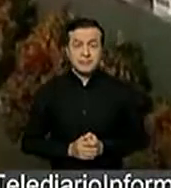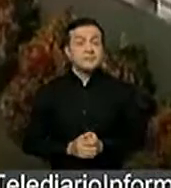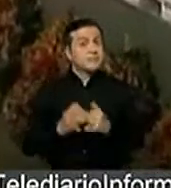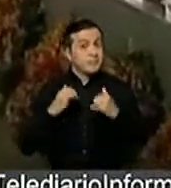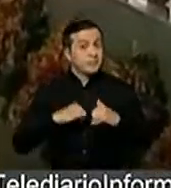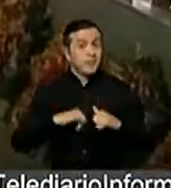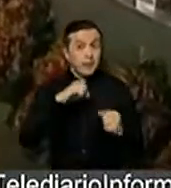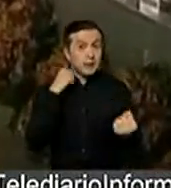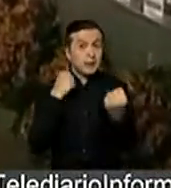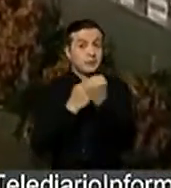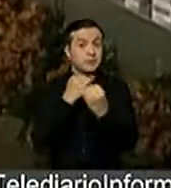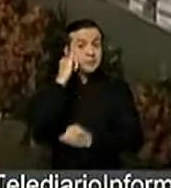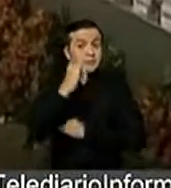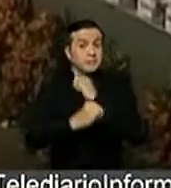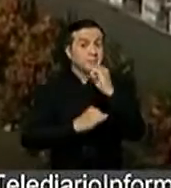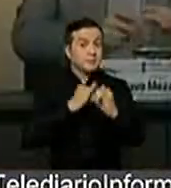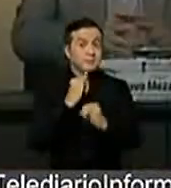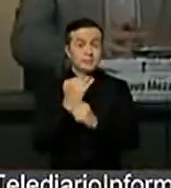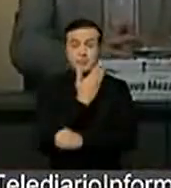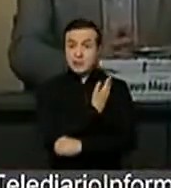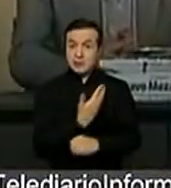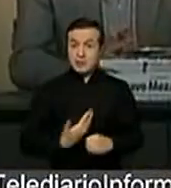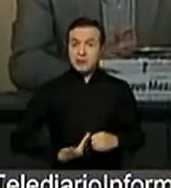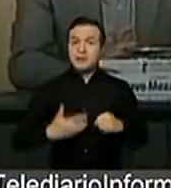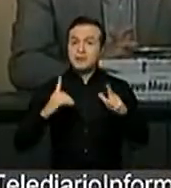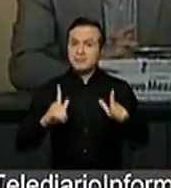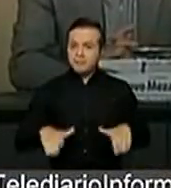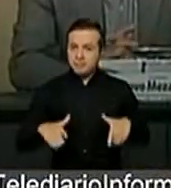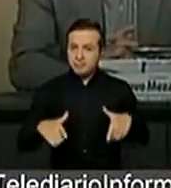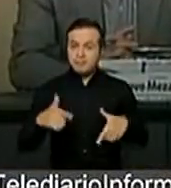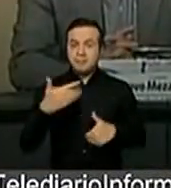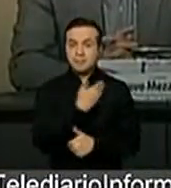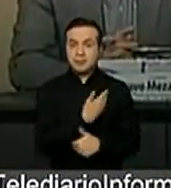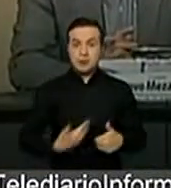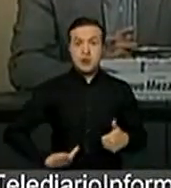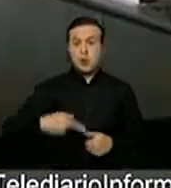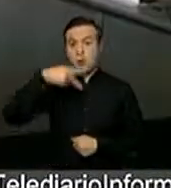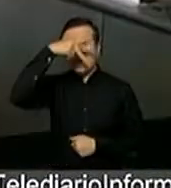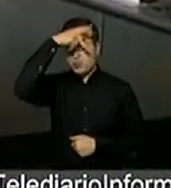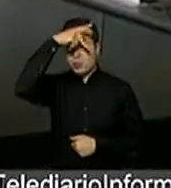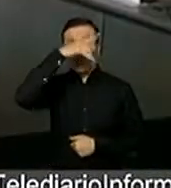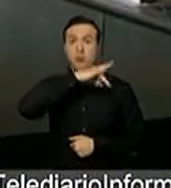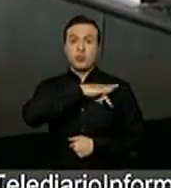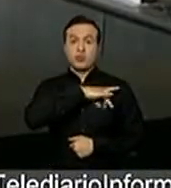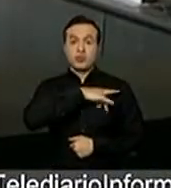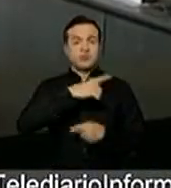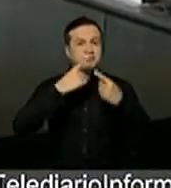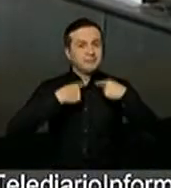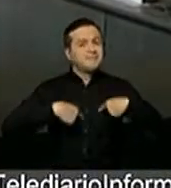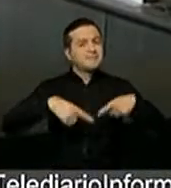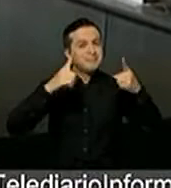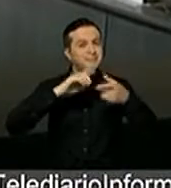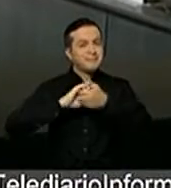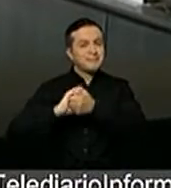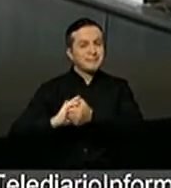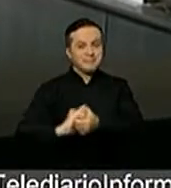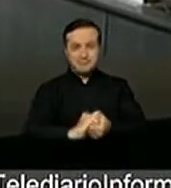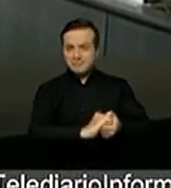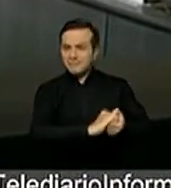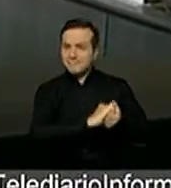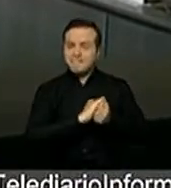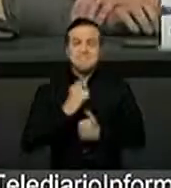Continúa el apoyo internacional hacia el presidente Lenín Moreno. Los mandatarios de Perú y de Chile expresaron su solidaridad y